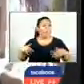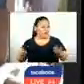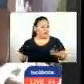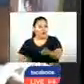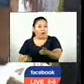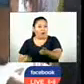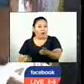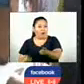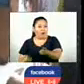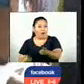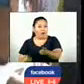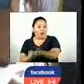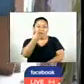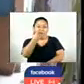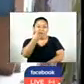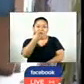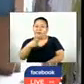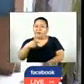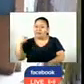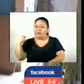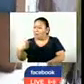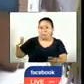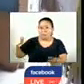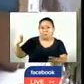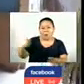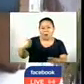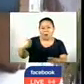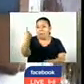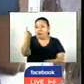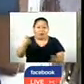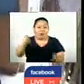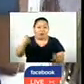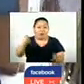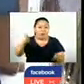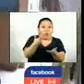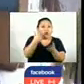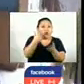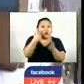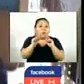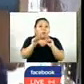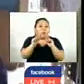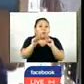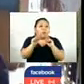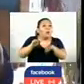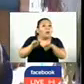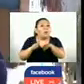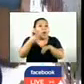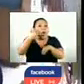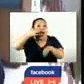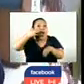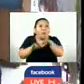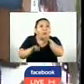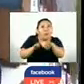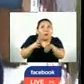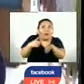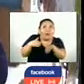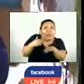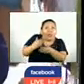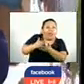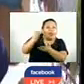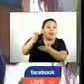es que yo veo que es maltratado continuamente en la calle es no pueden ni pasar o sea caminar ser animalitos